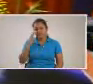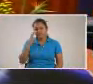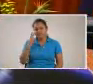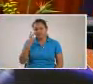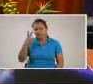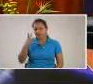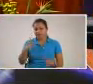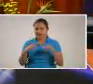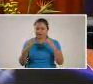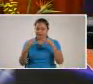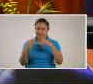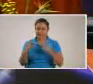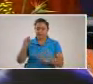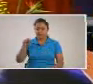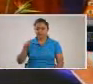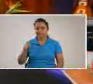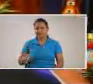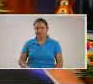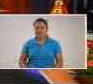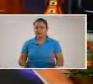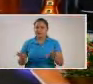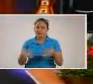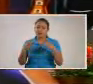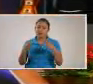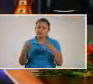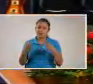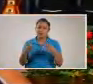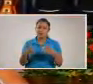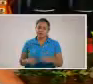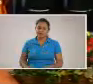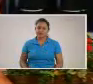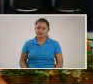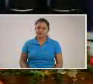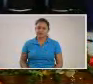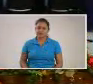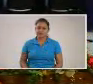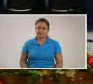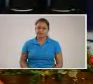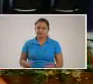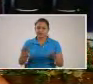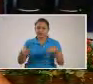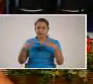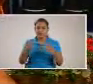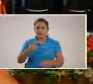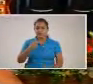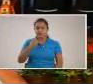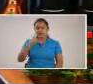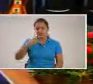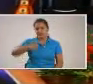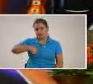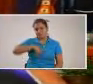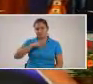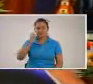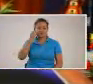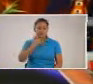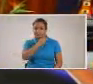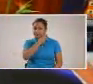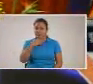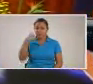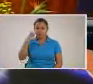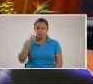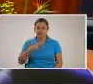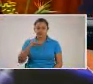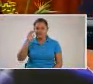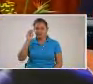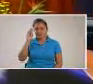manera. Es como que, mire pues, como diría nuestro pastor, yo sé que usted es hijo